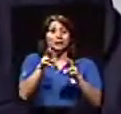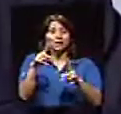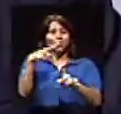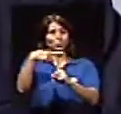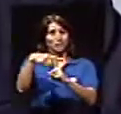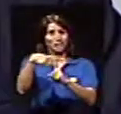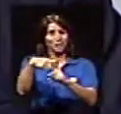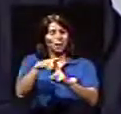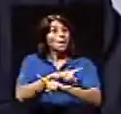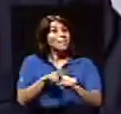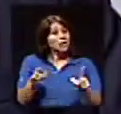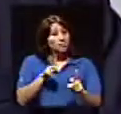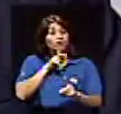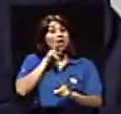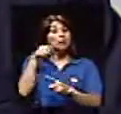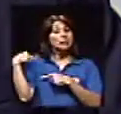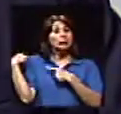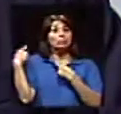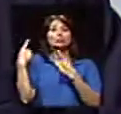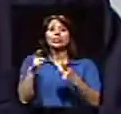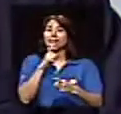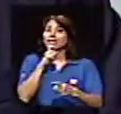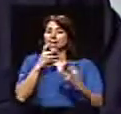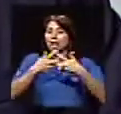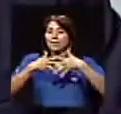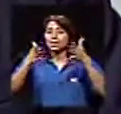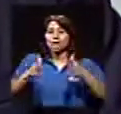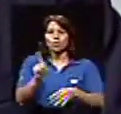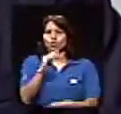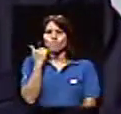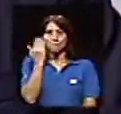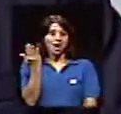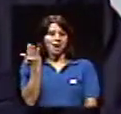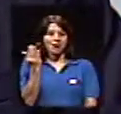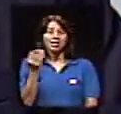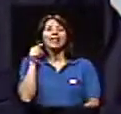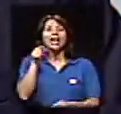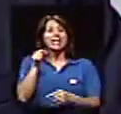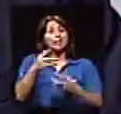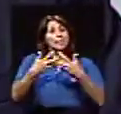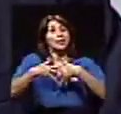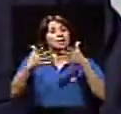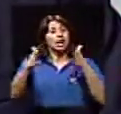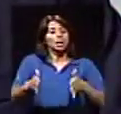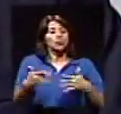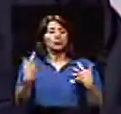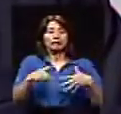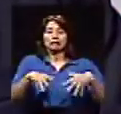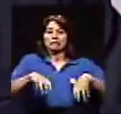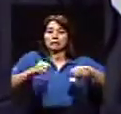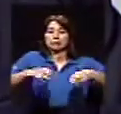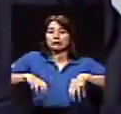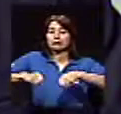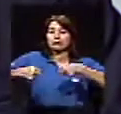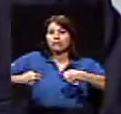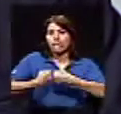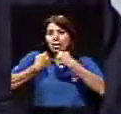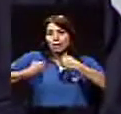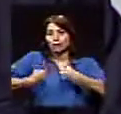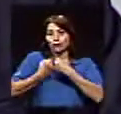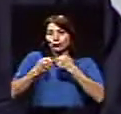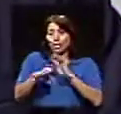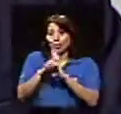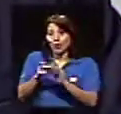pero es un camino difícil. El camino del empresario no es un camino sencillo, es un camino de grandes retos, y en el caso nuestro, en donde